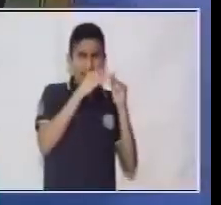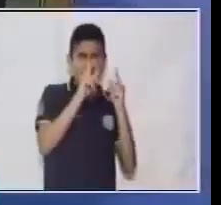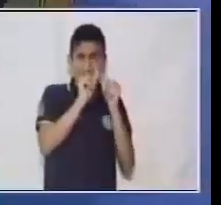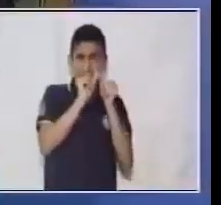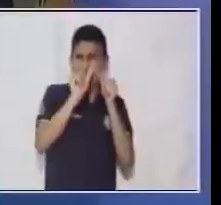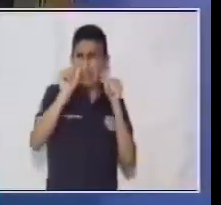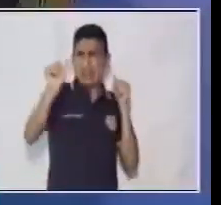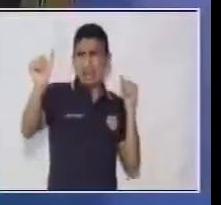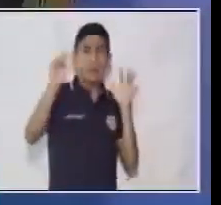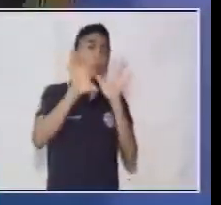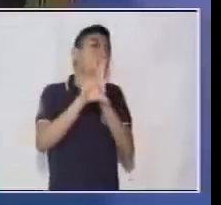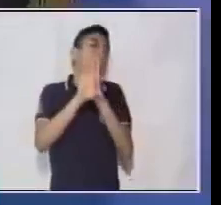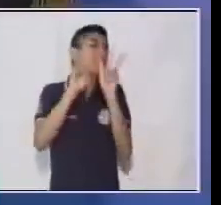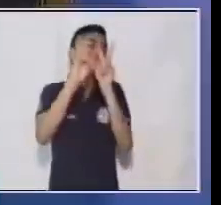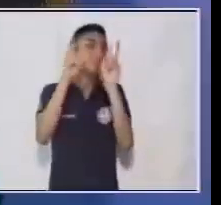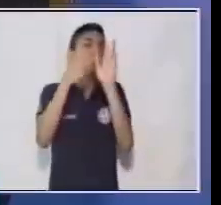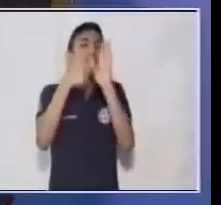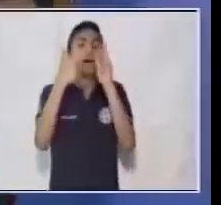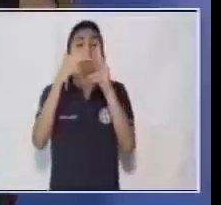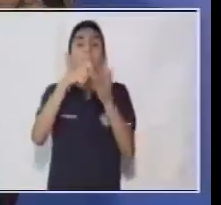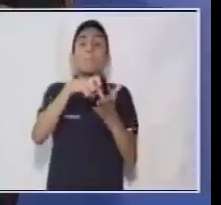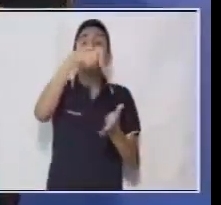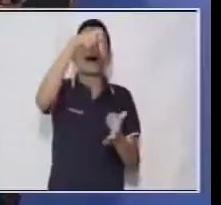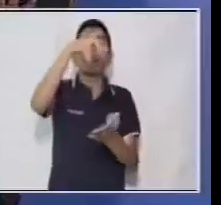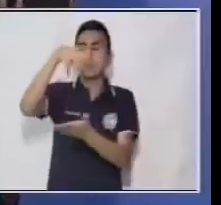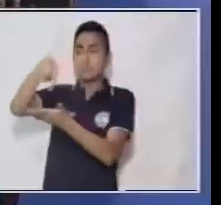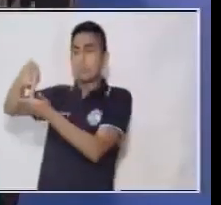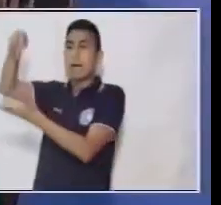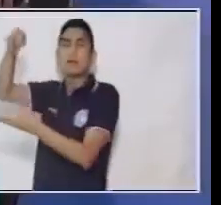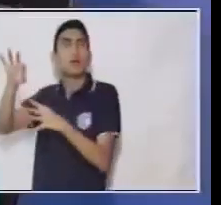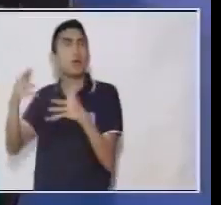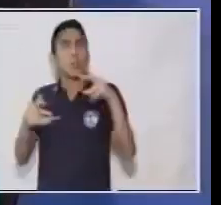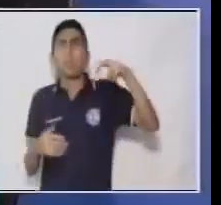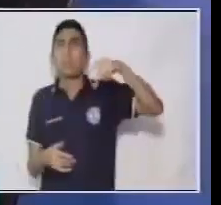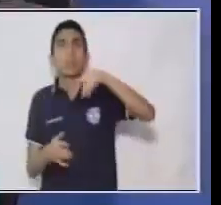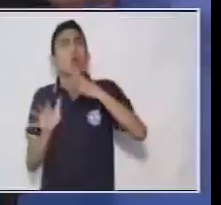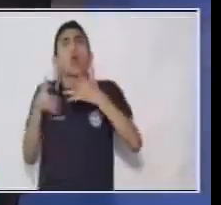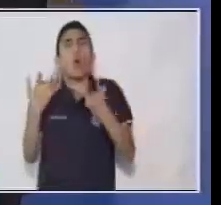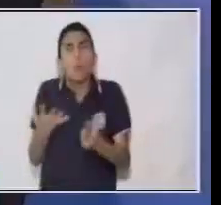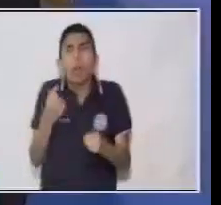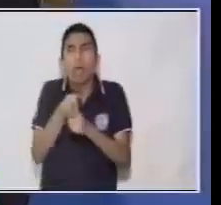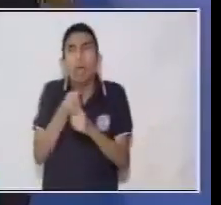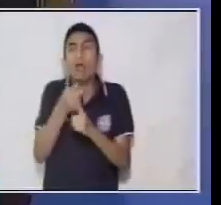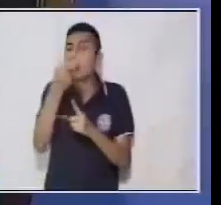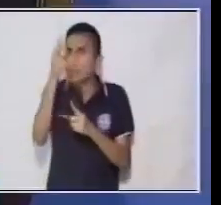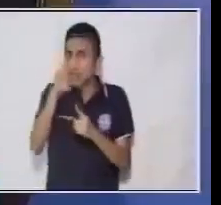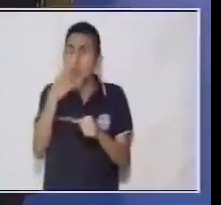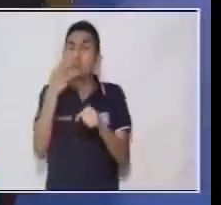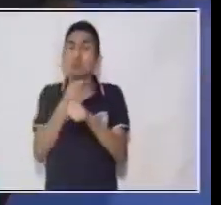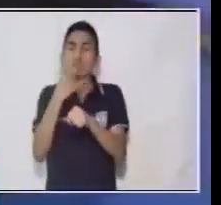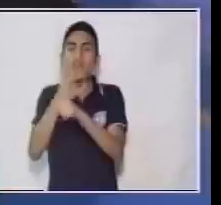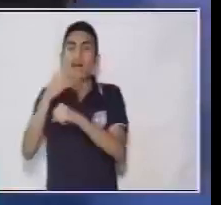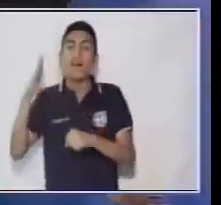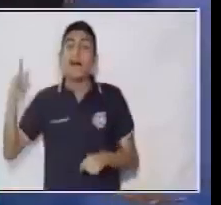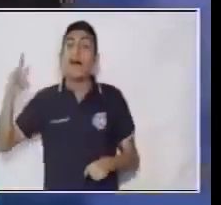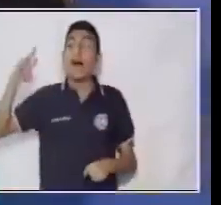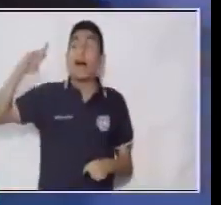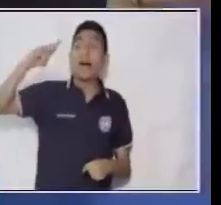ejemplo, el avión. Cuando la distancia es muy grande, entonces utilizamos